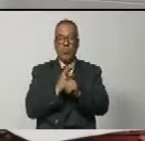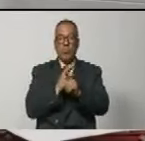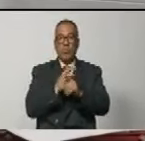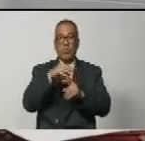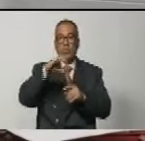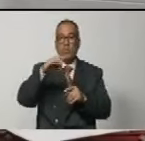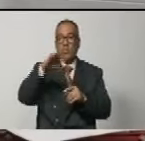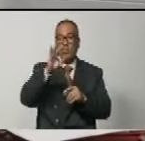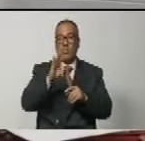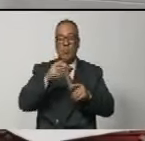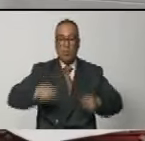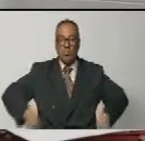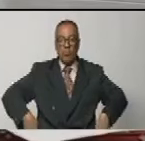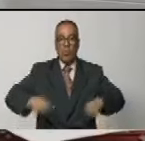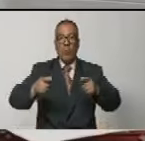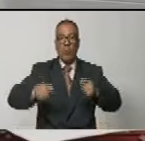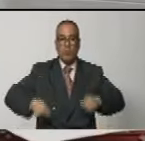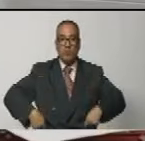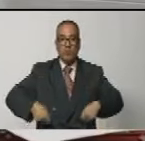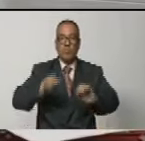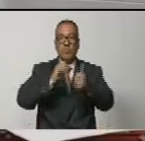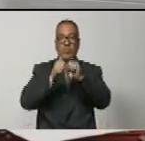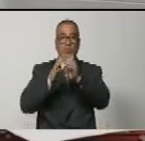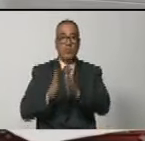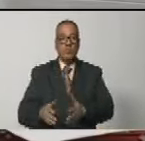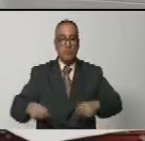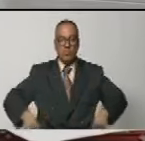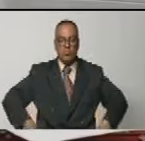CAF, atleta en silla de ruedas. Y